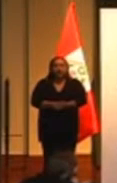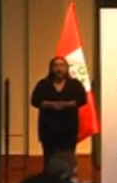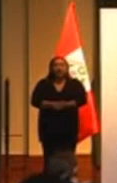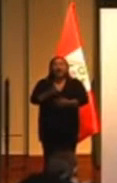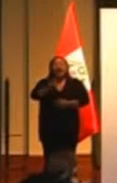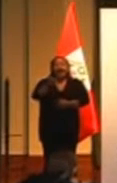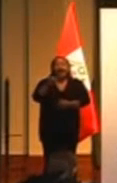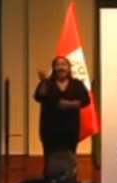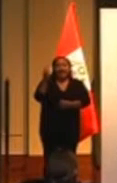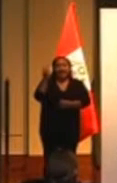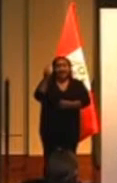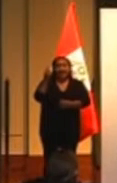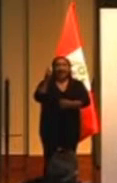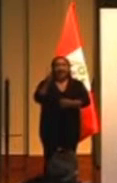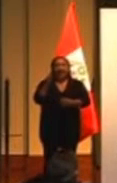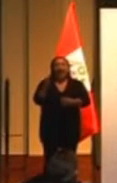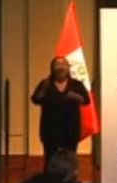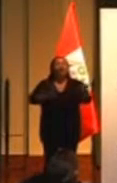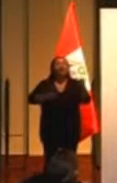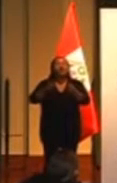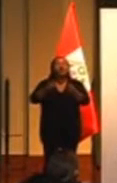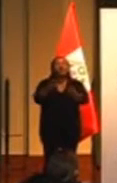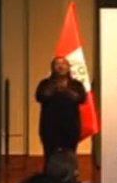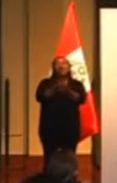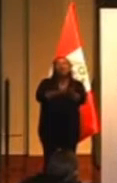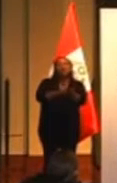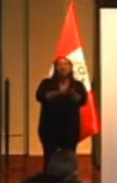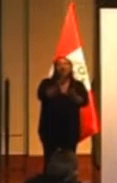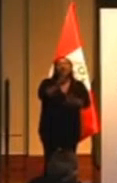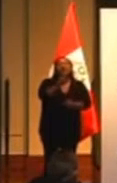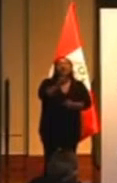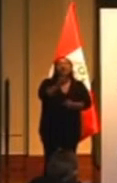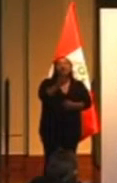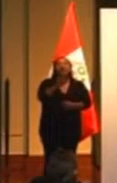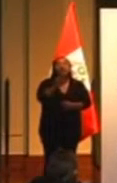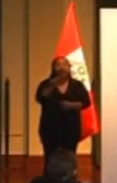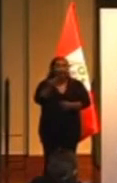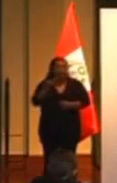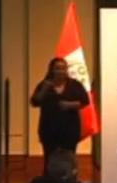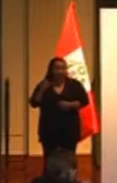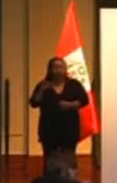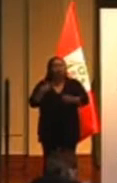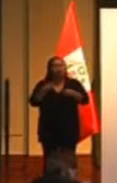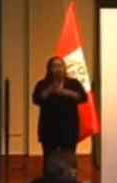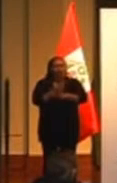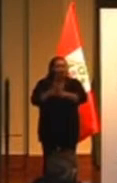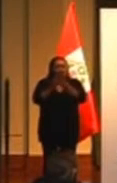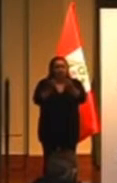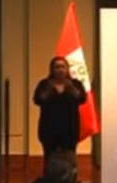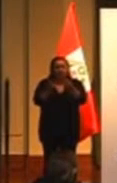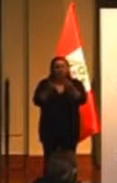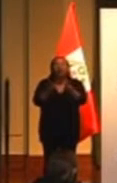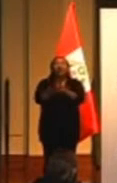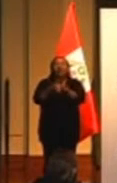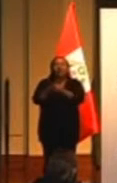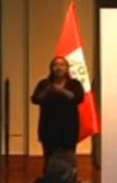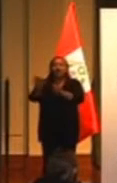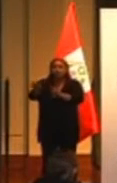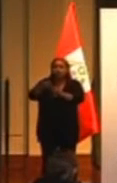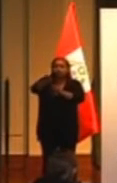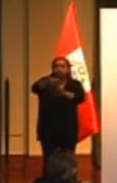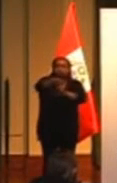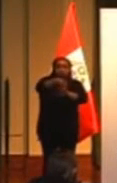La Gerencia de Administración Tributaria, así como tenemos que cuidar la plata correctamente administrada, tenemos que recaudar,